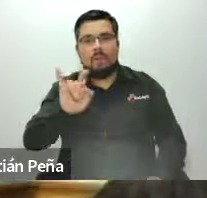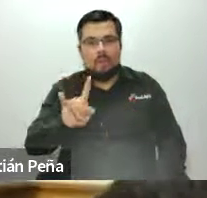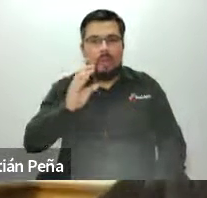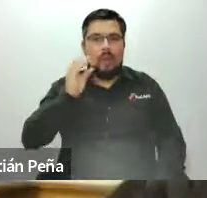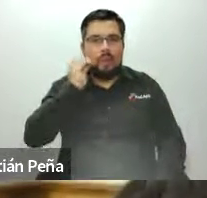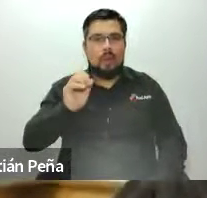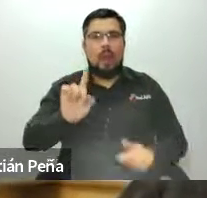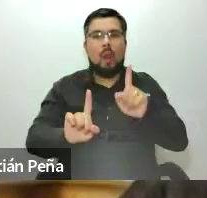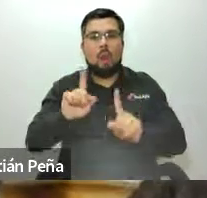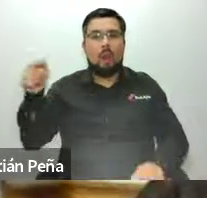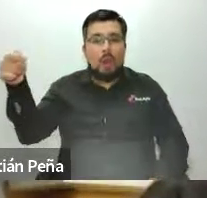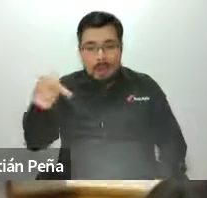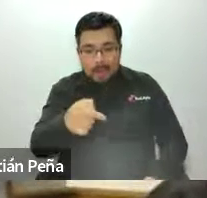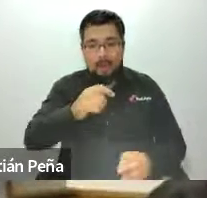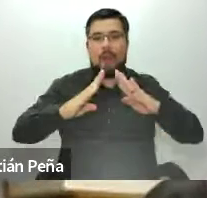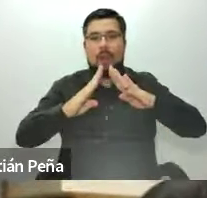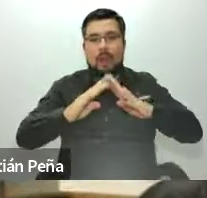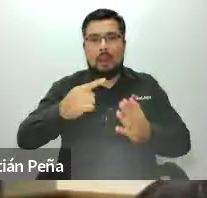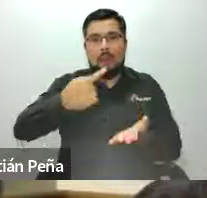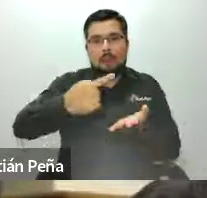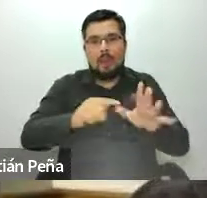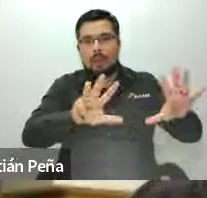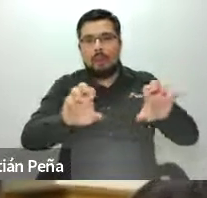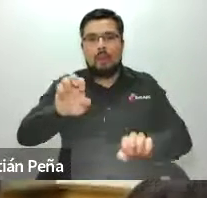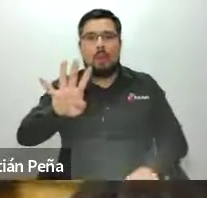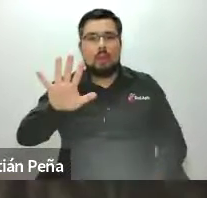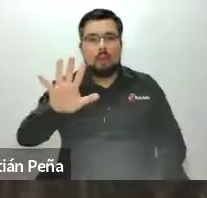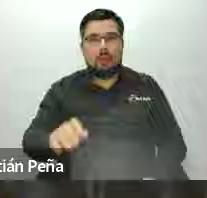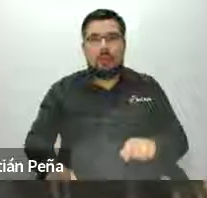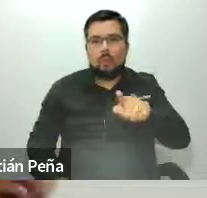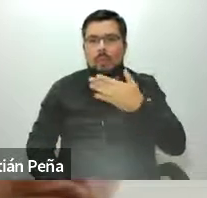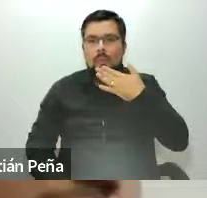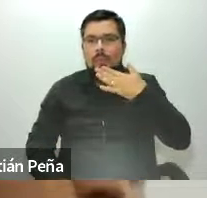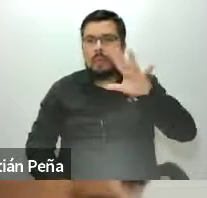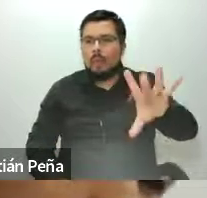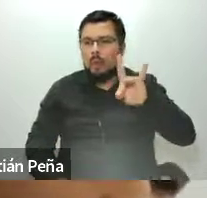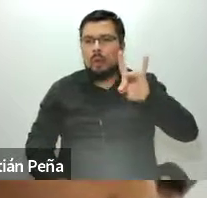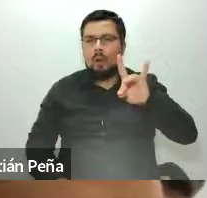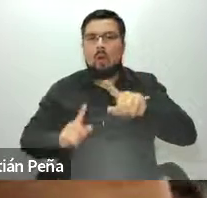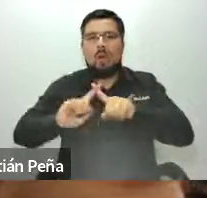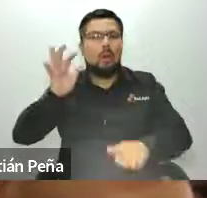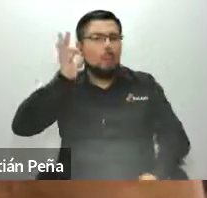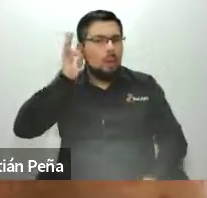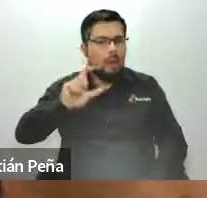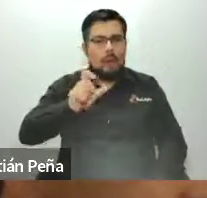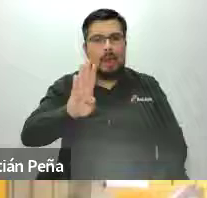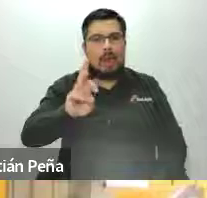1945. 1945. Y tú también contaste algo de Gabriela Mistral. Ajá, que vivía en una